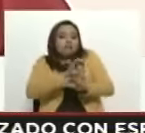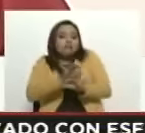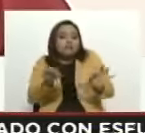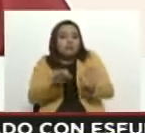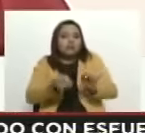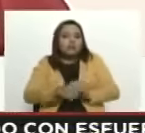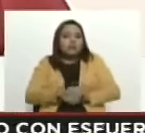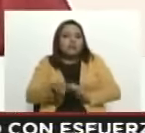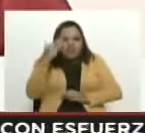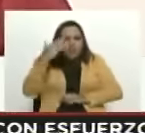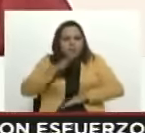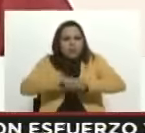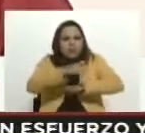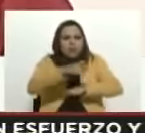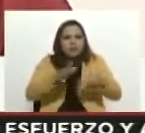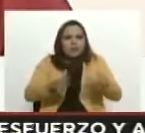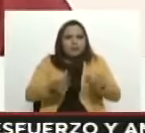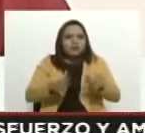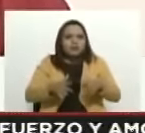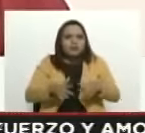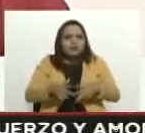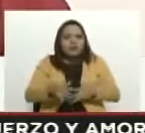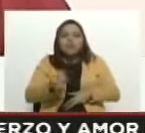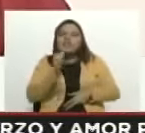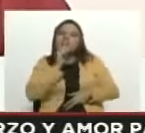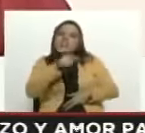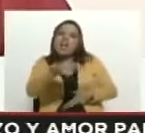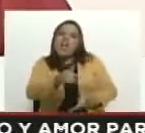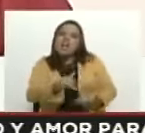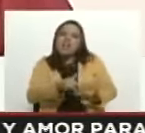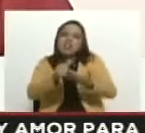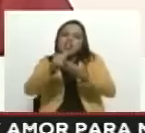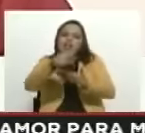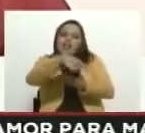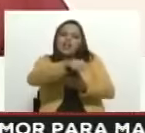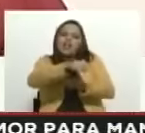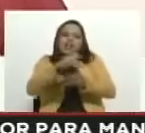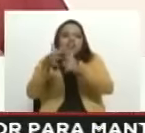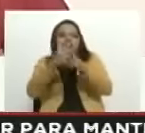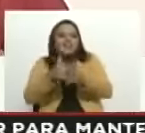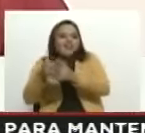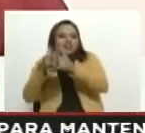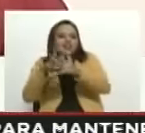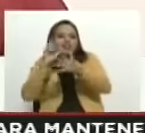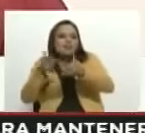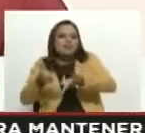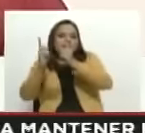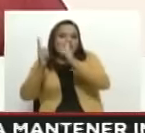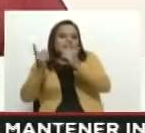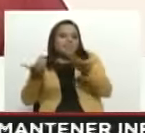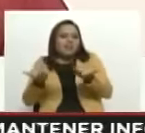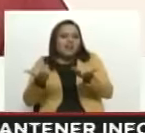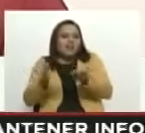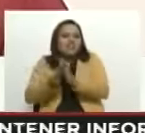¿Sabe por qué tienen miedo? Porque quien los manda ellos son los gringos. Le quitan la visa y le quitan lo que tienen ahorrado por allá.